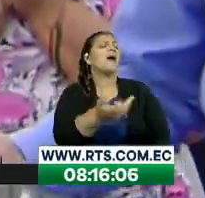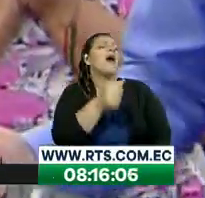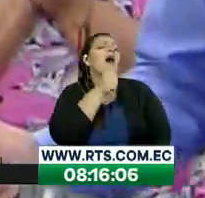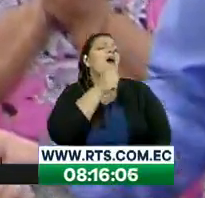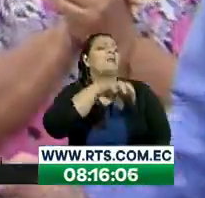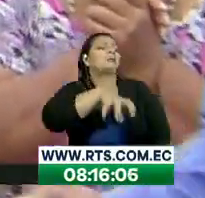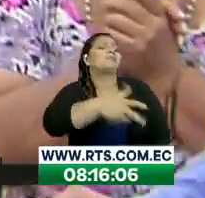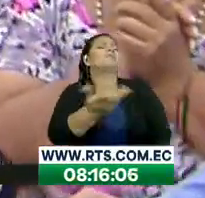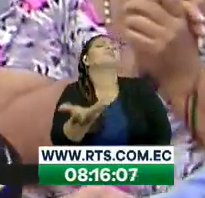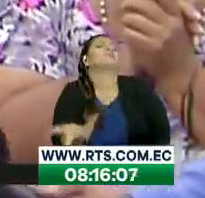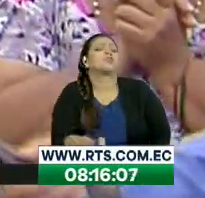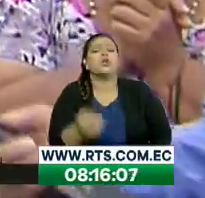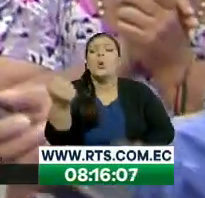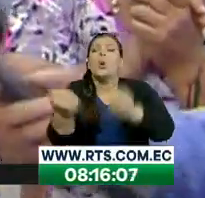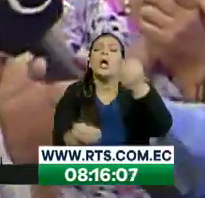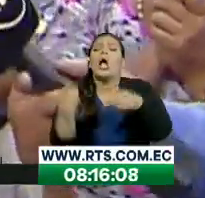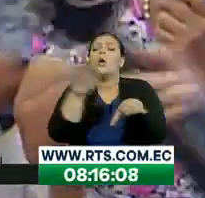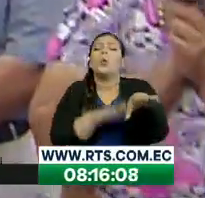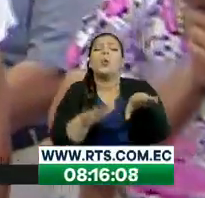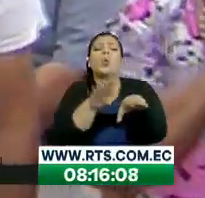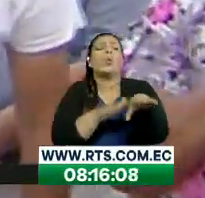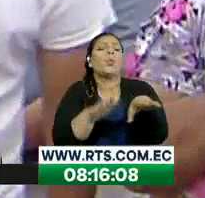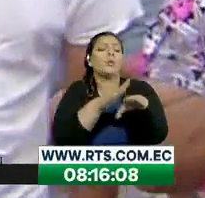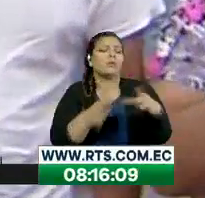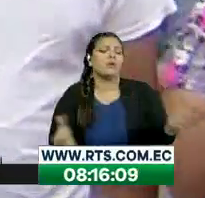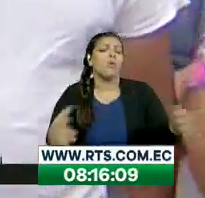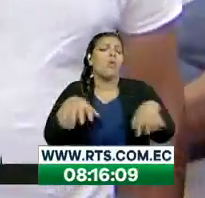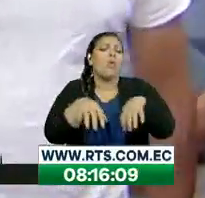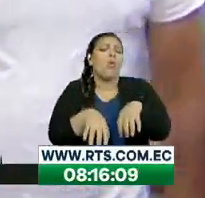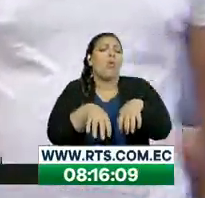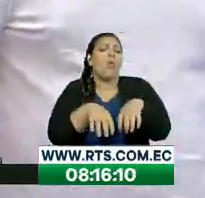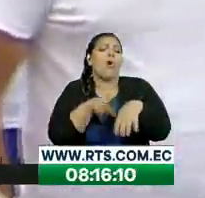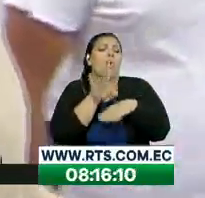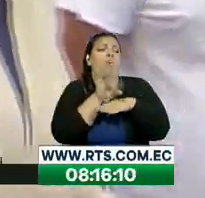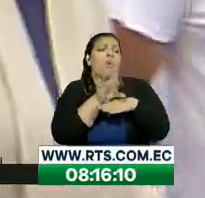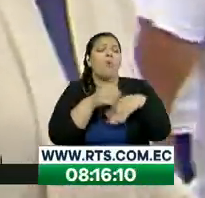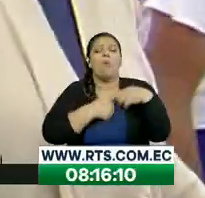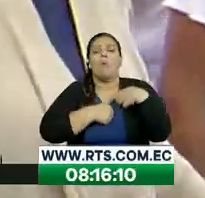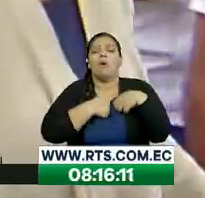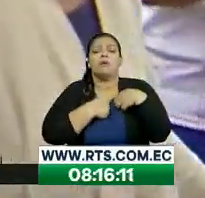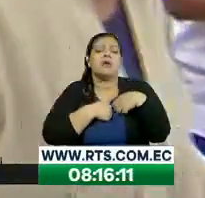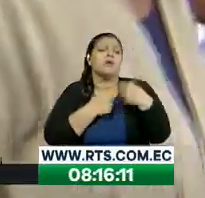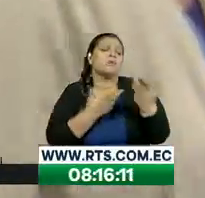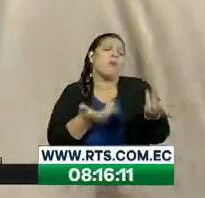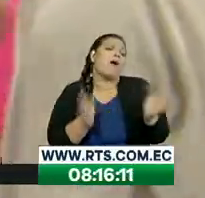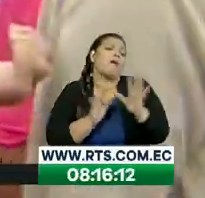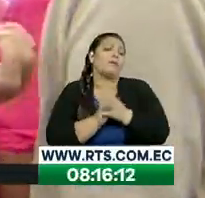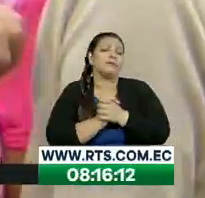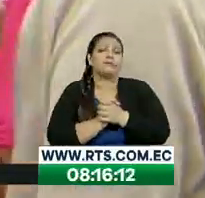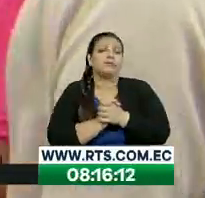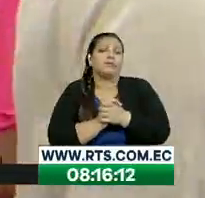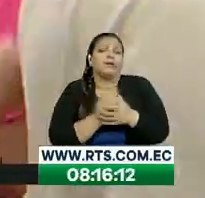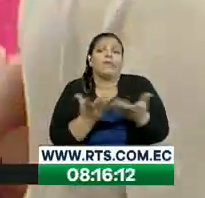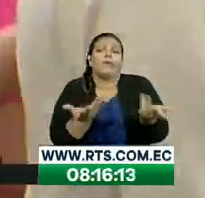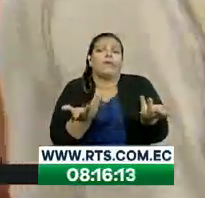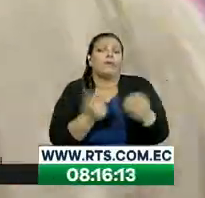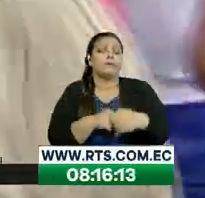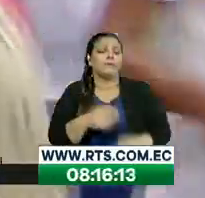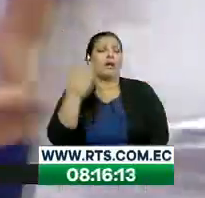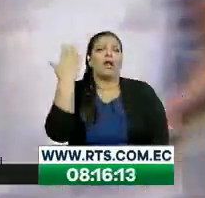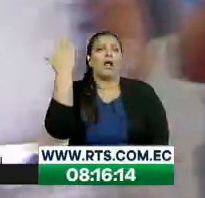meses y medio que no se baña el perro. Pues. Bueno, el perrito por acá, la gente también haciendo referencia a que